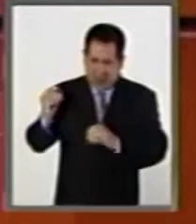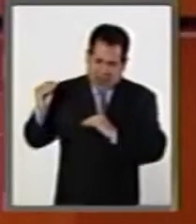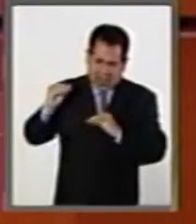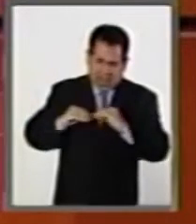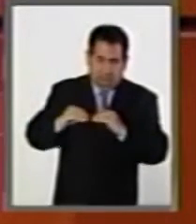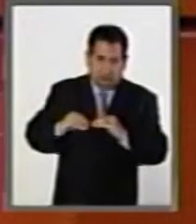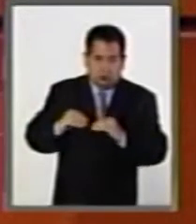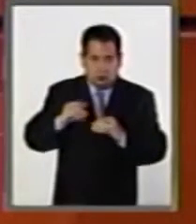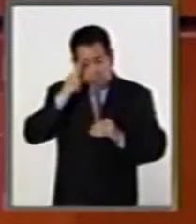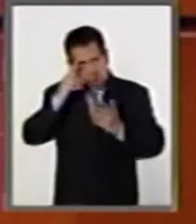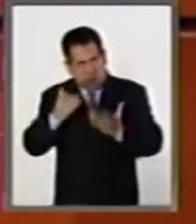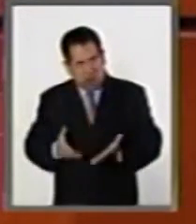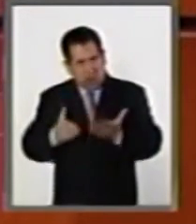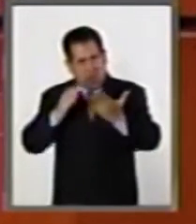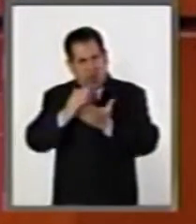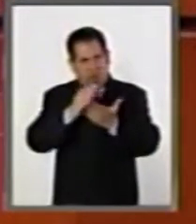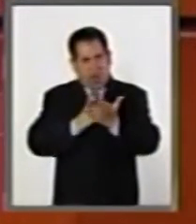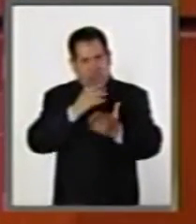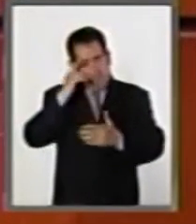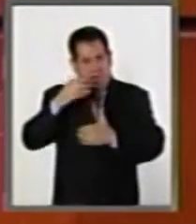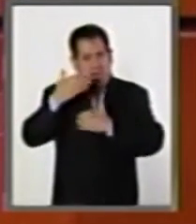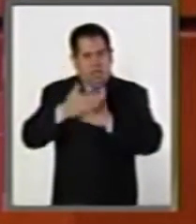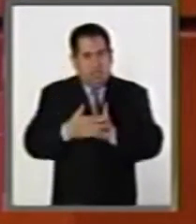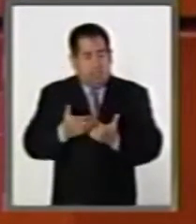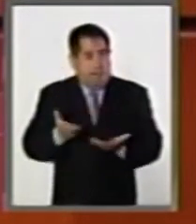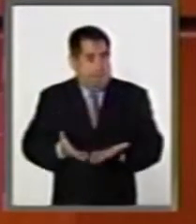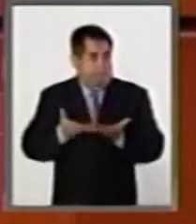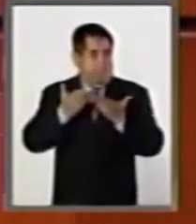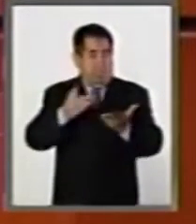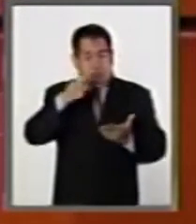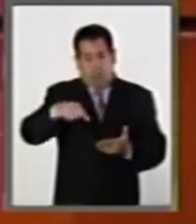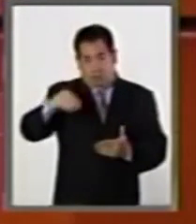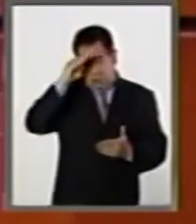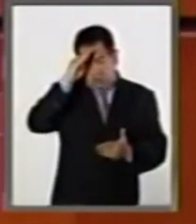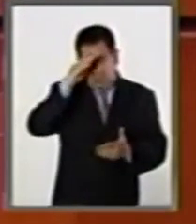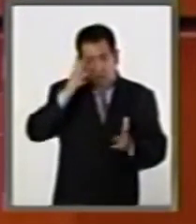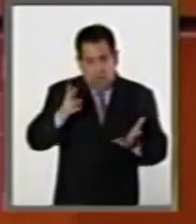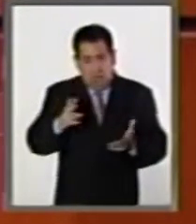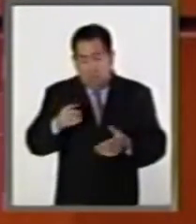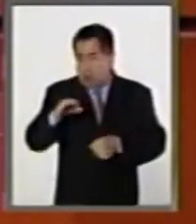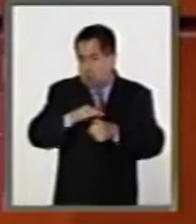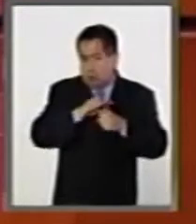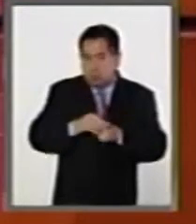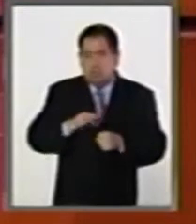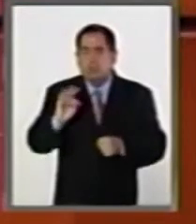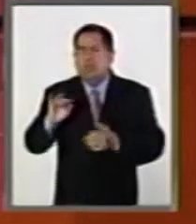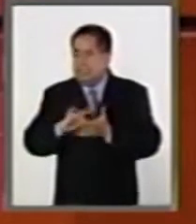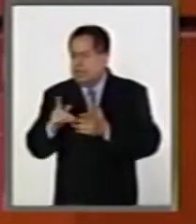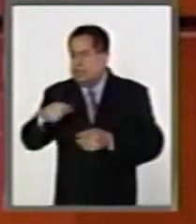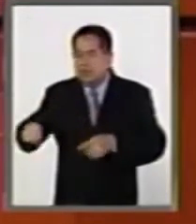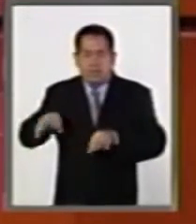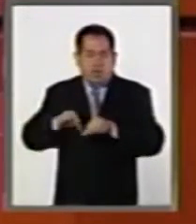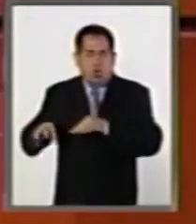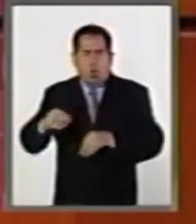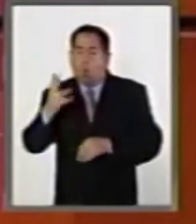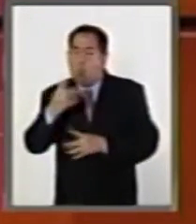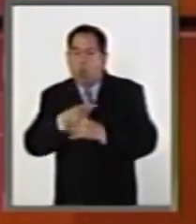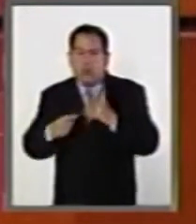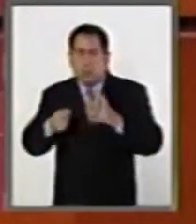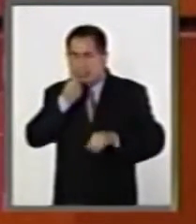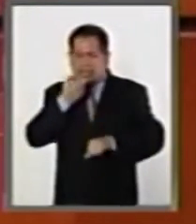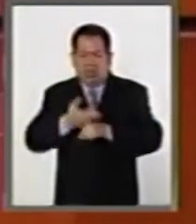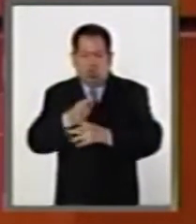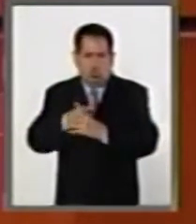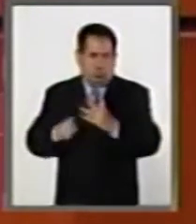en la presentación y finalmente la consideración a partir de que pedimos su voto, sin el trabajo de nuestros cuatro